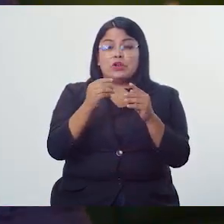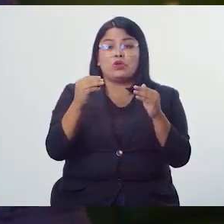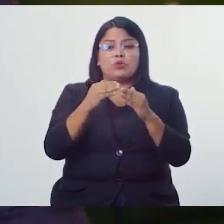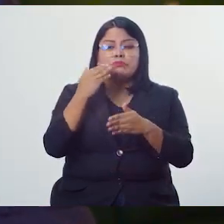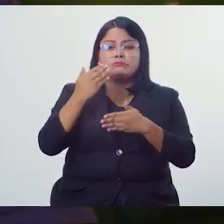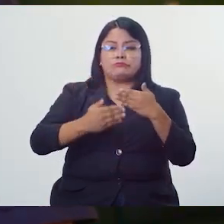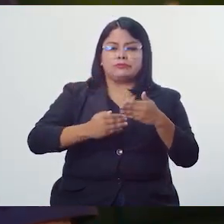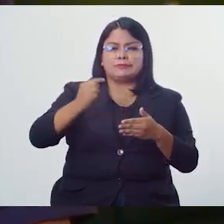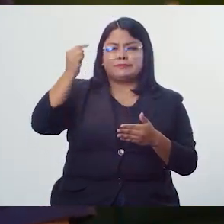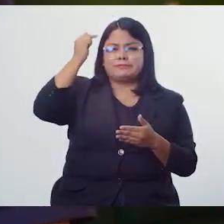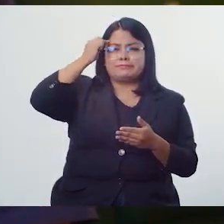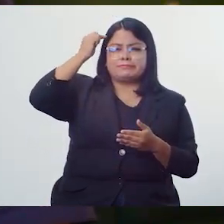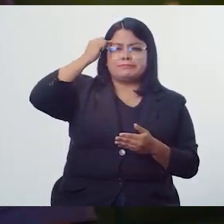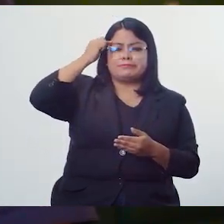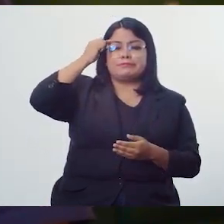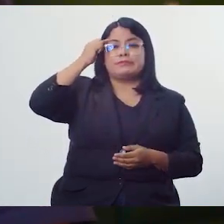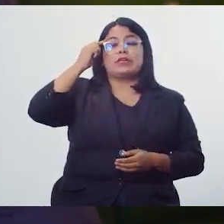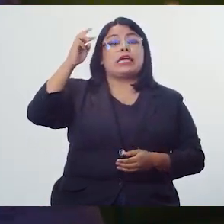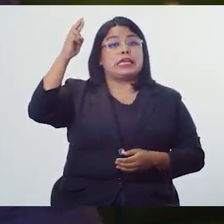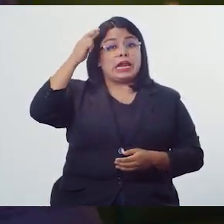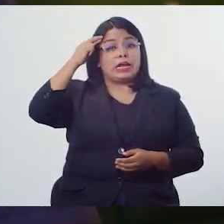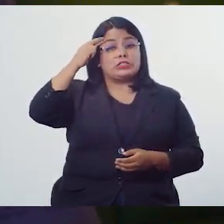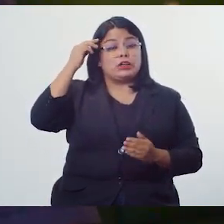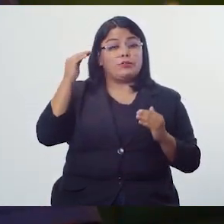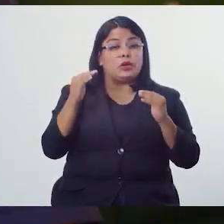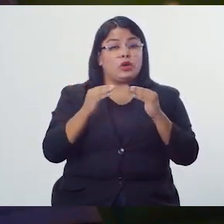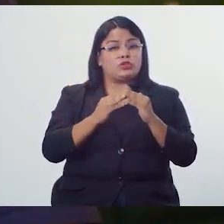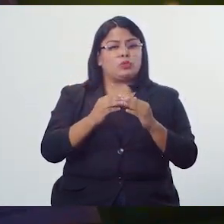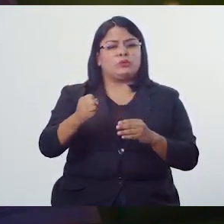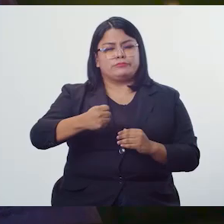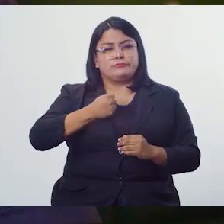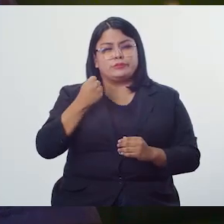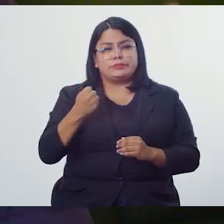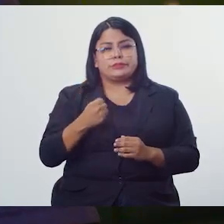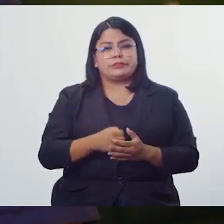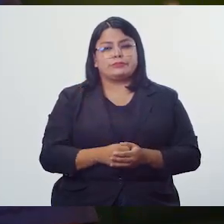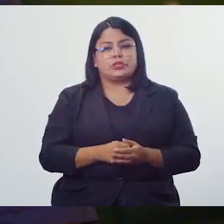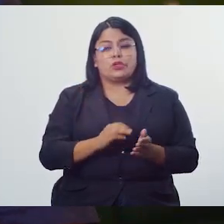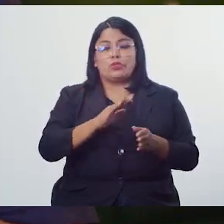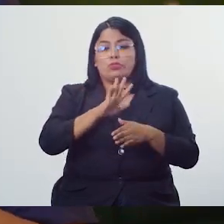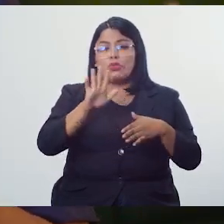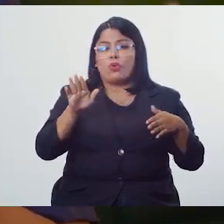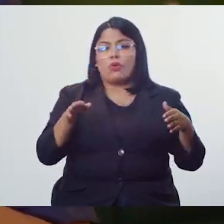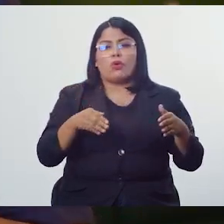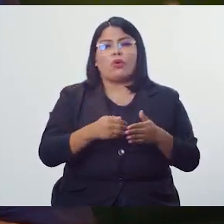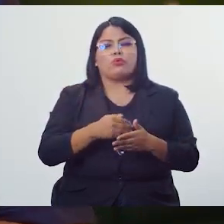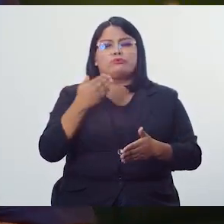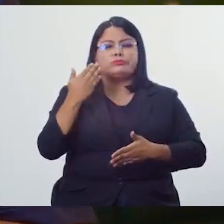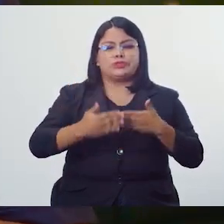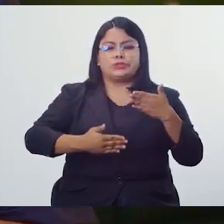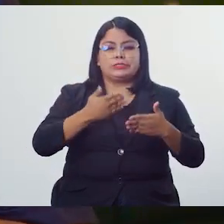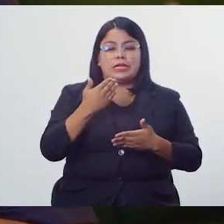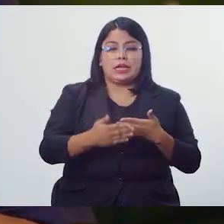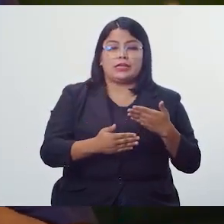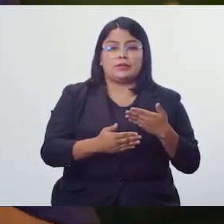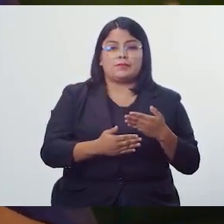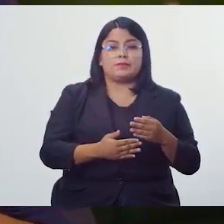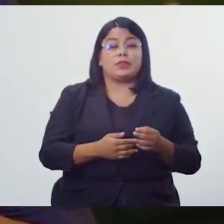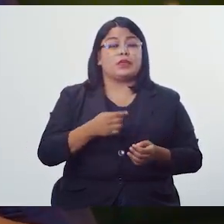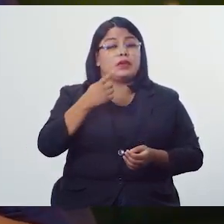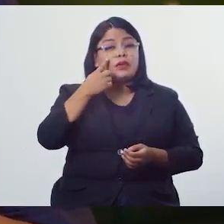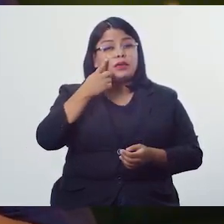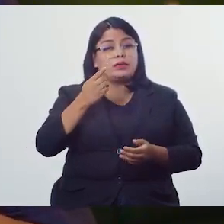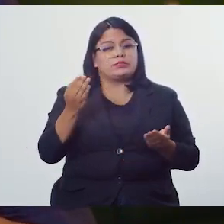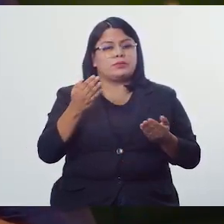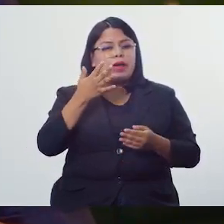también procesos de pensamiento y de razonamiento que son muy importantes. Todos aquellos procesos que llevamos